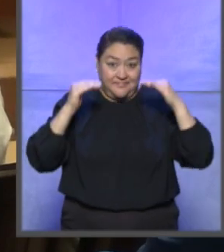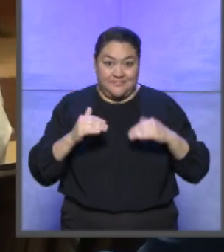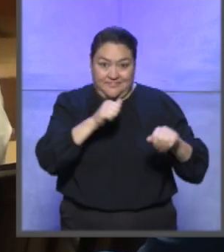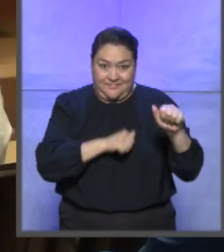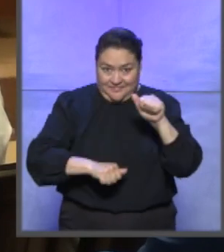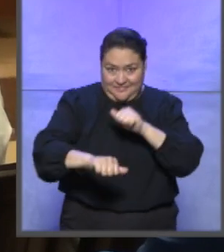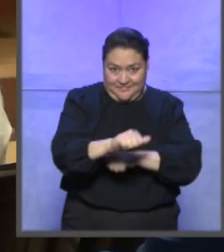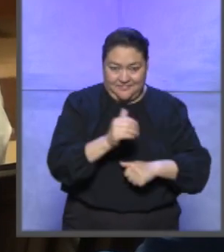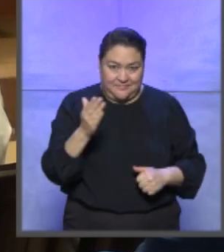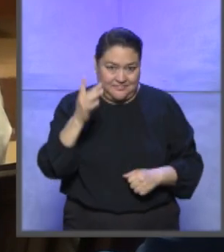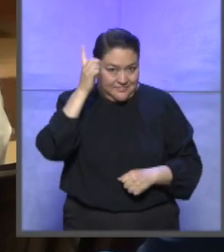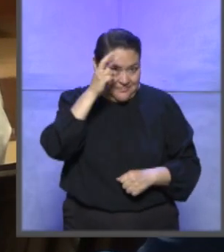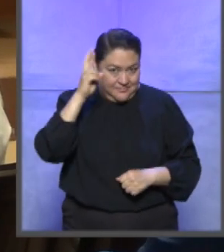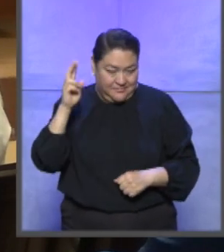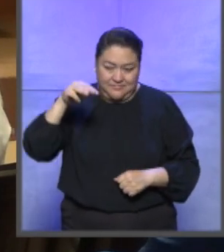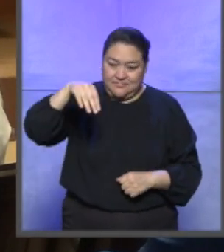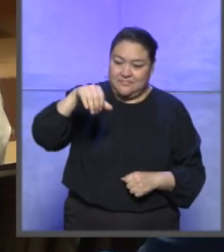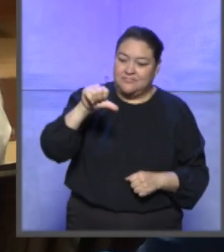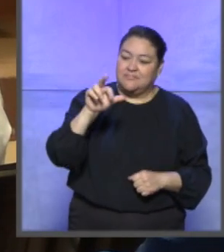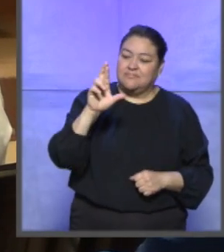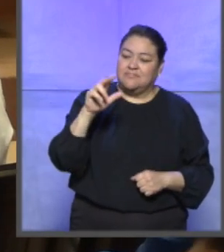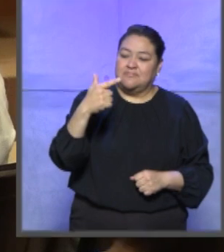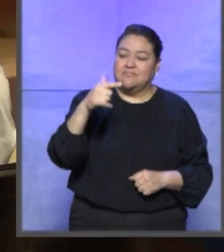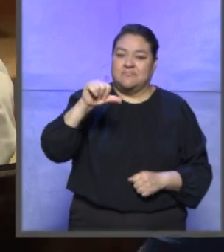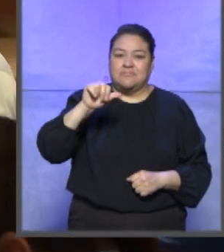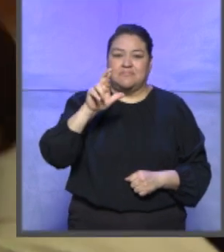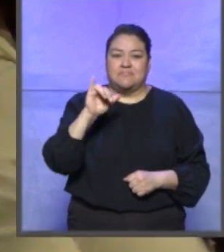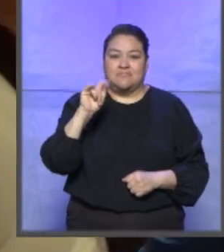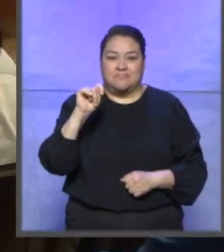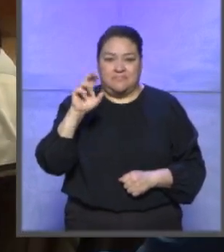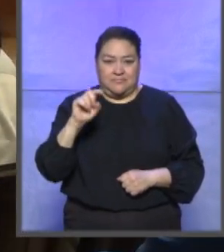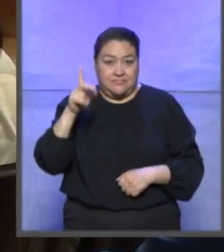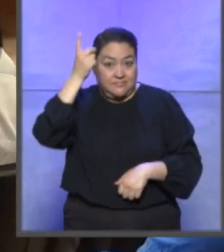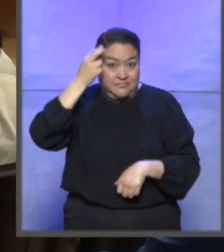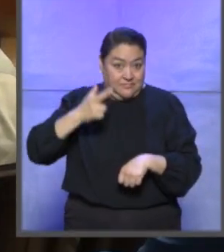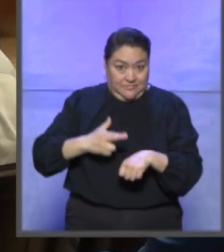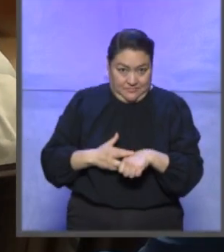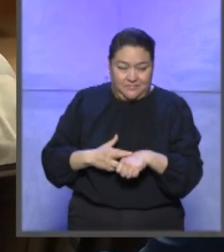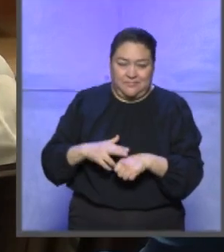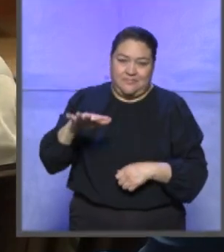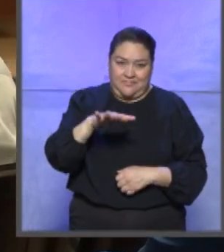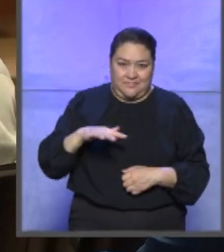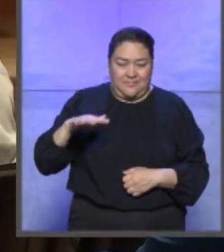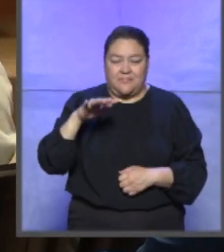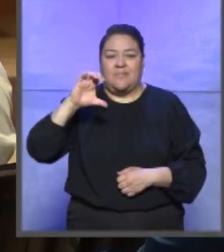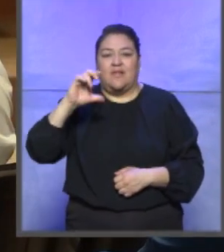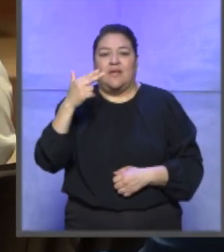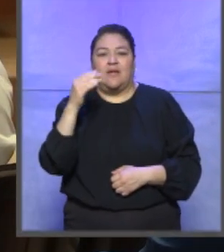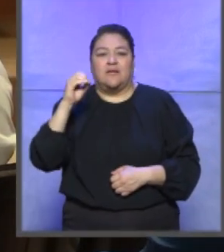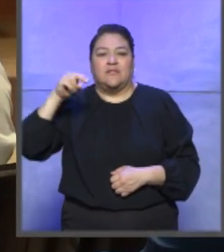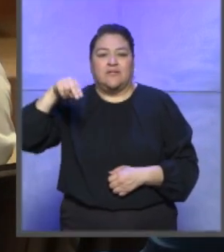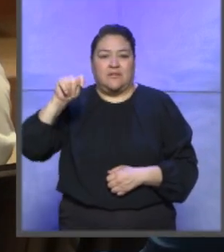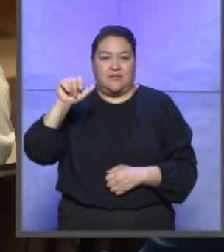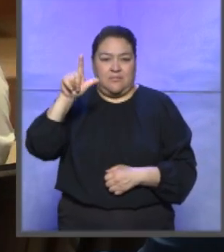Ahora cedo el uso de la voz a la doctora Margarita del Carmen Rodríguez Collado, directora académica de la Universidad Popular de la